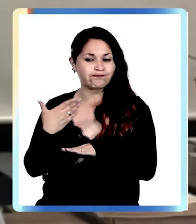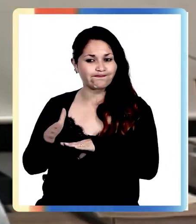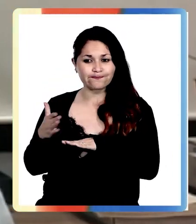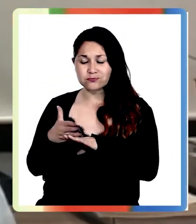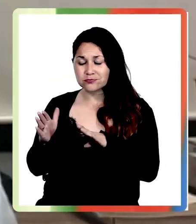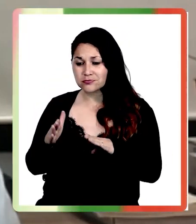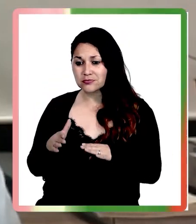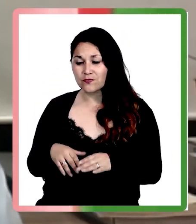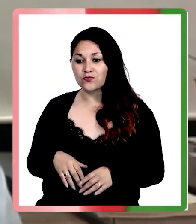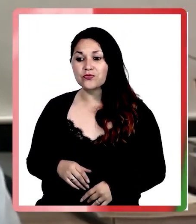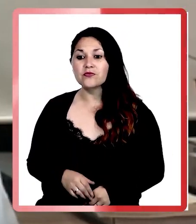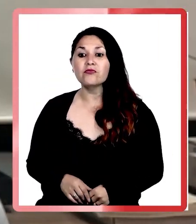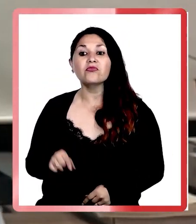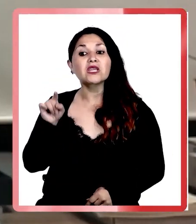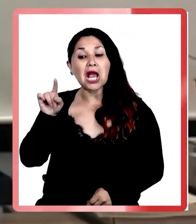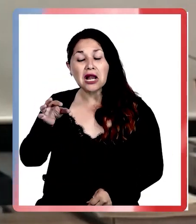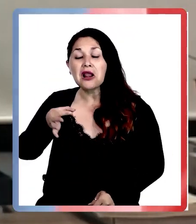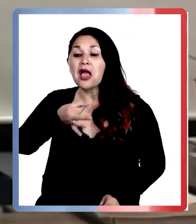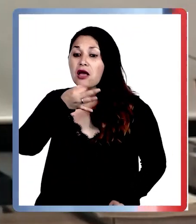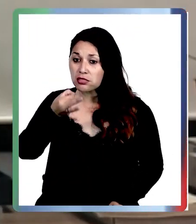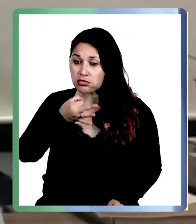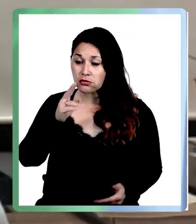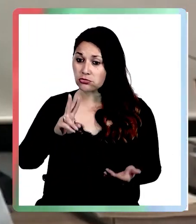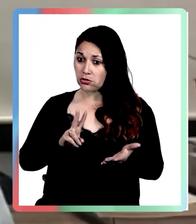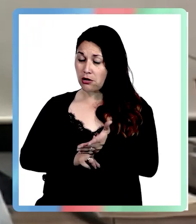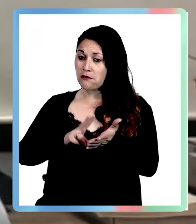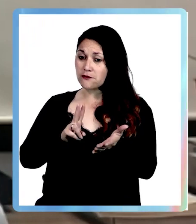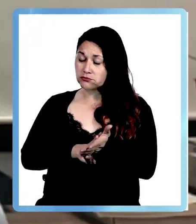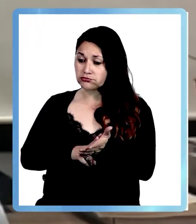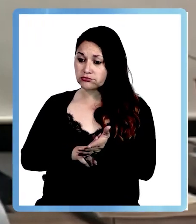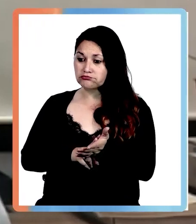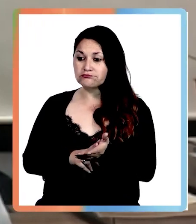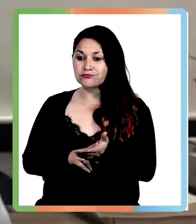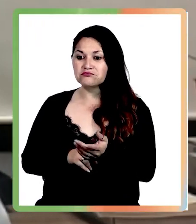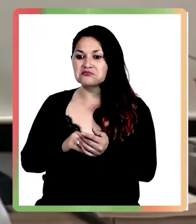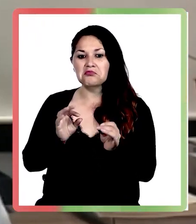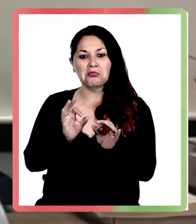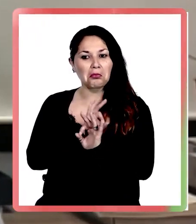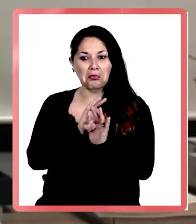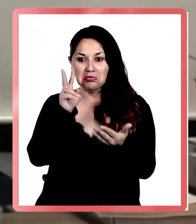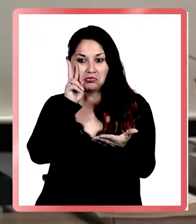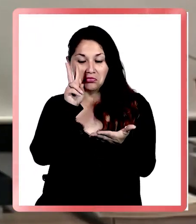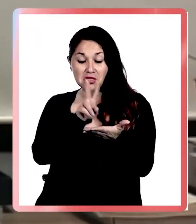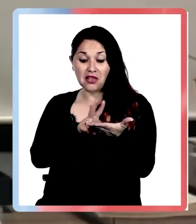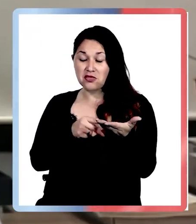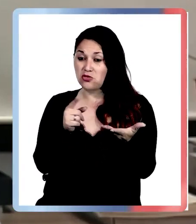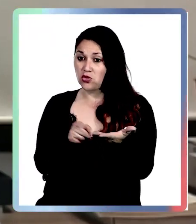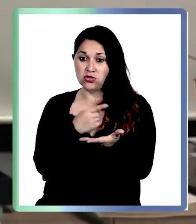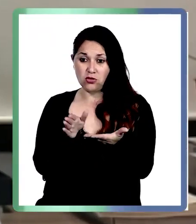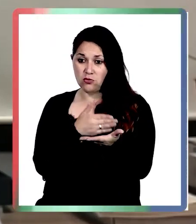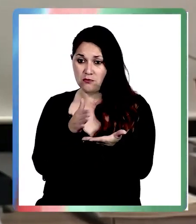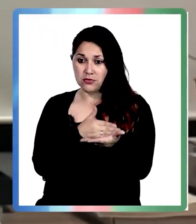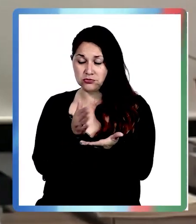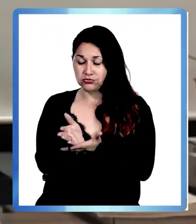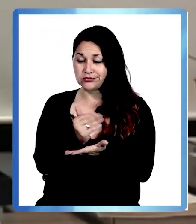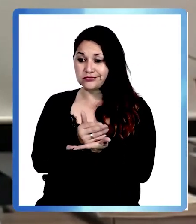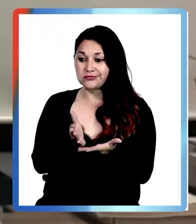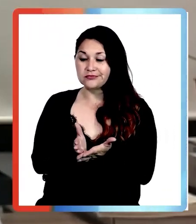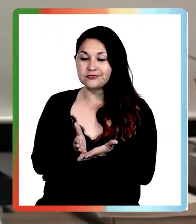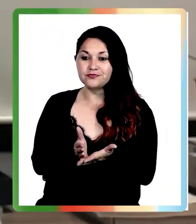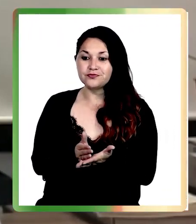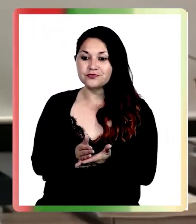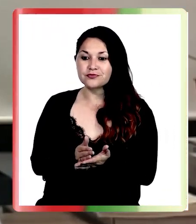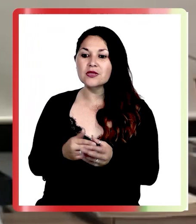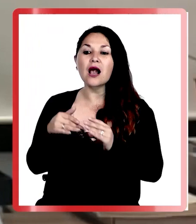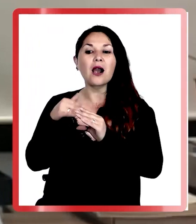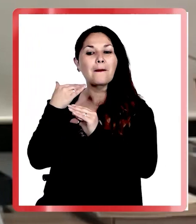Ella cometió, o fue sincera, pero realmente ella dijo que no había leído los documentos que se prepararon